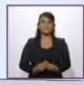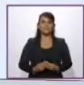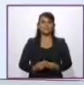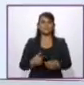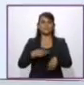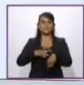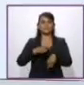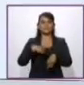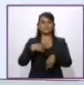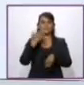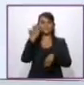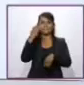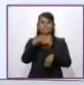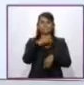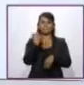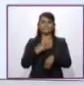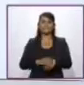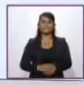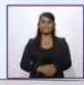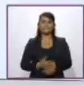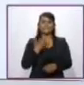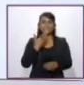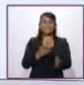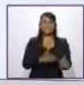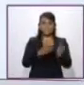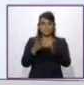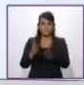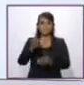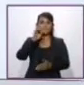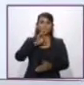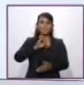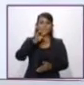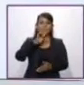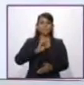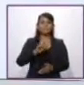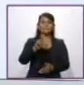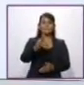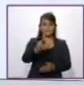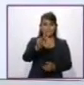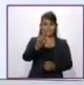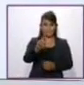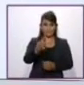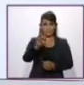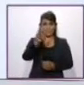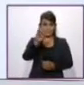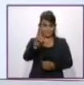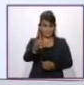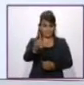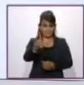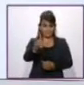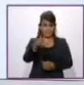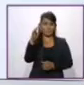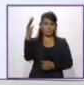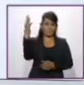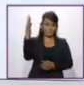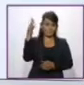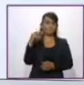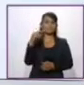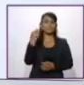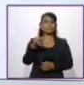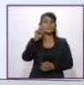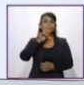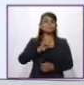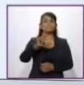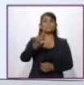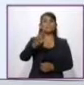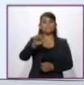tiempo terminó. La siguiente pregunta la va a responder la candidata del PRD, Raquel Ruiz de Santiago Álvarez,